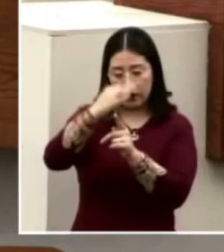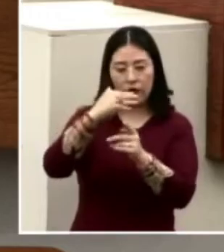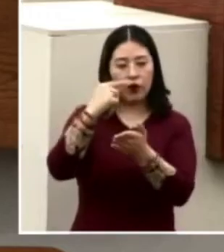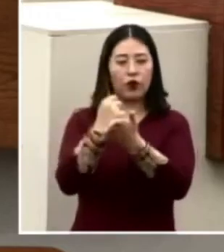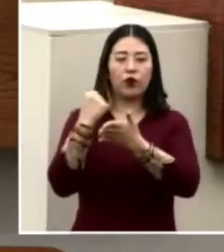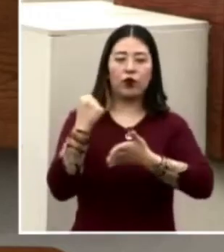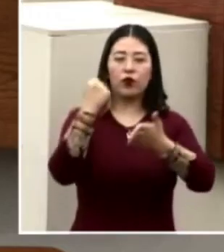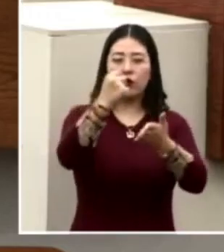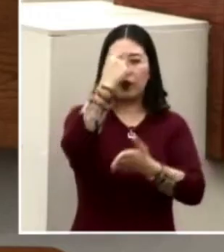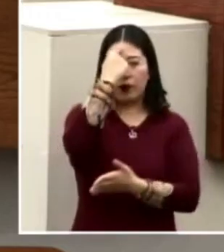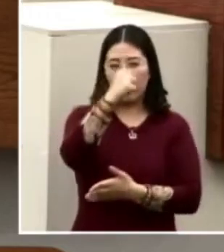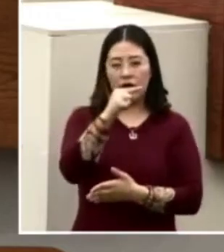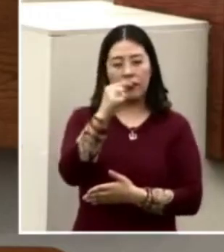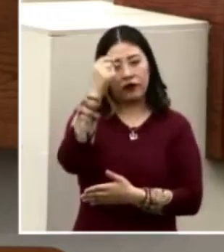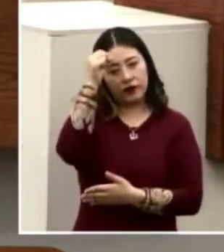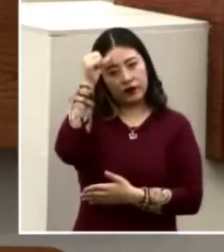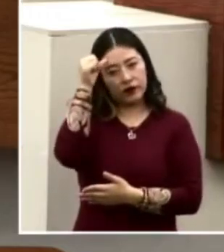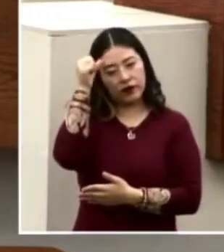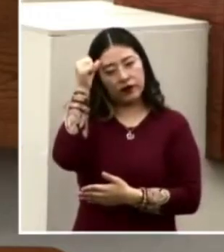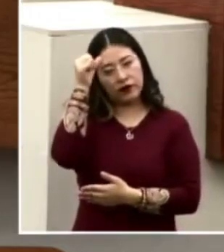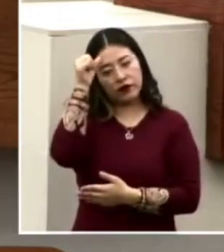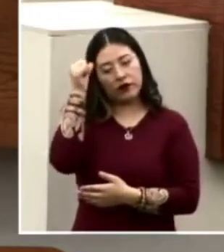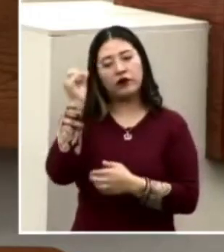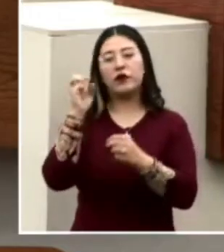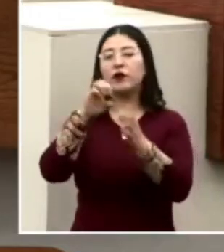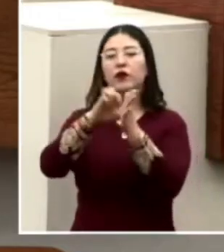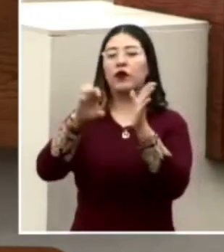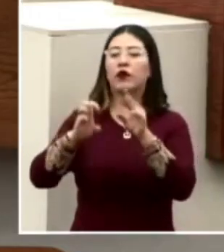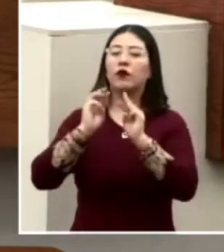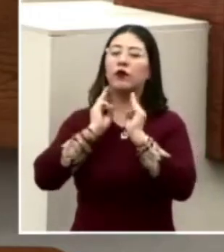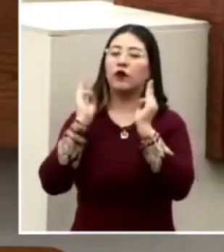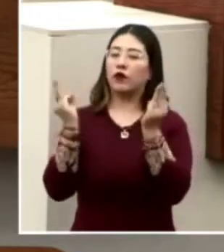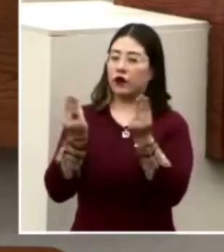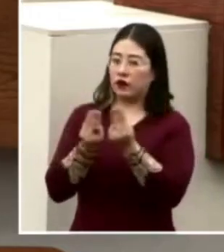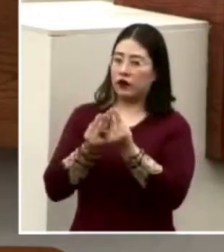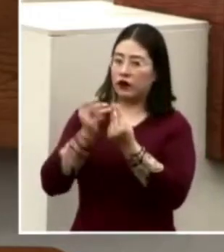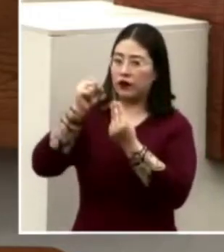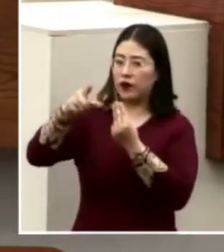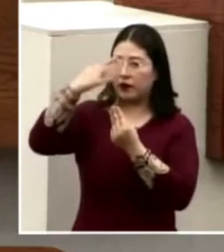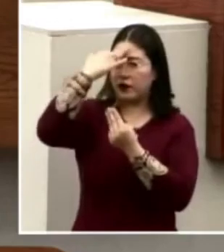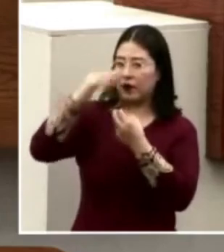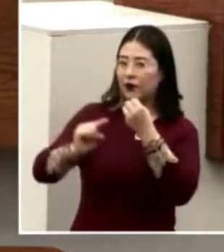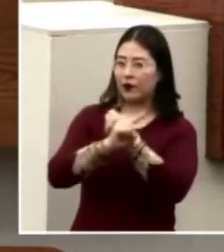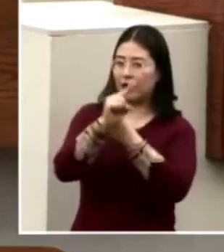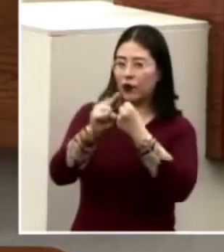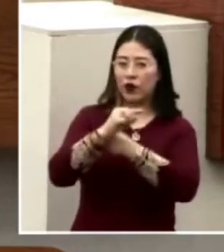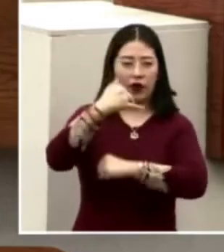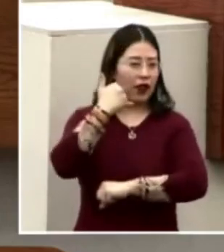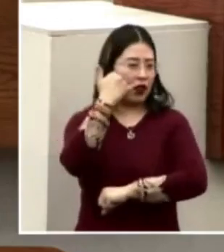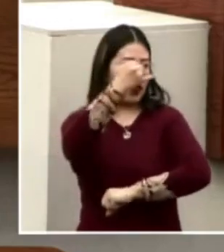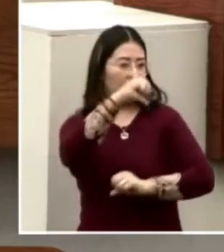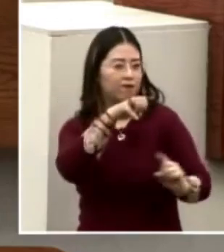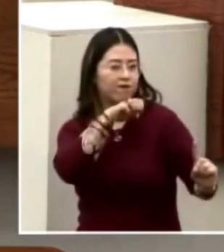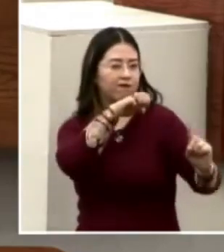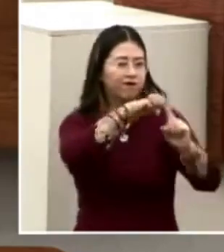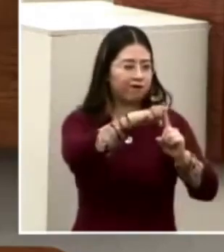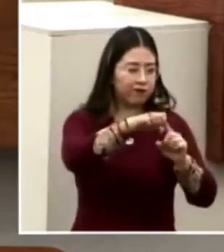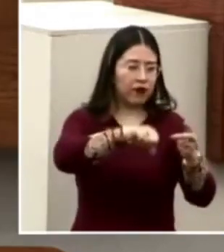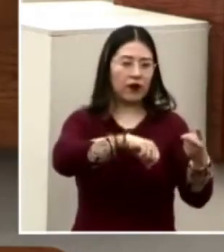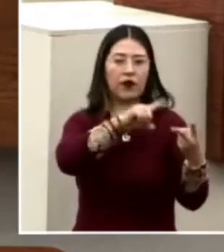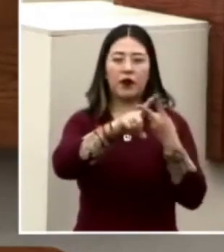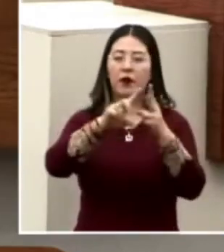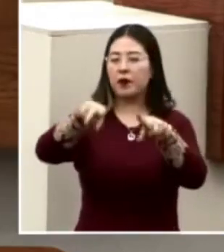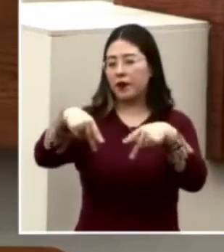recursos que provienen de la delincuencia organizada, sobre todo del delito de extorsión y de